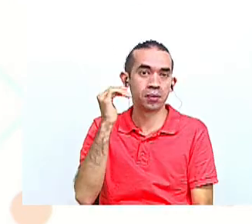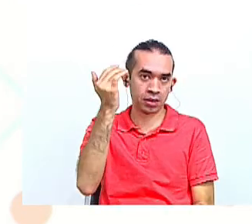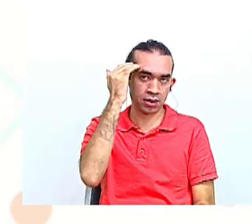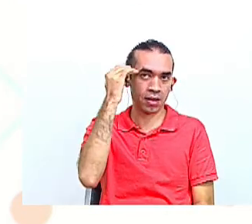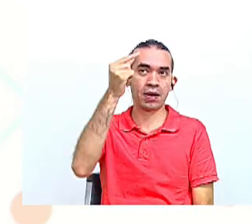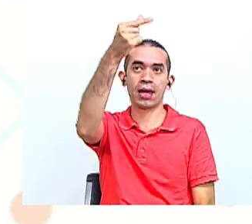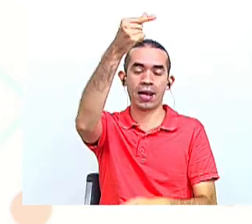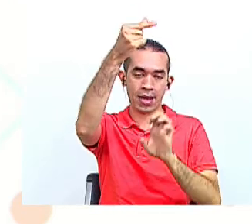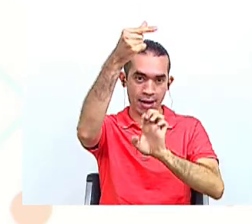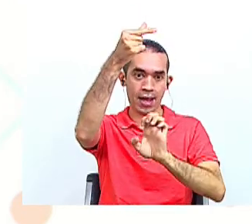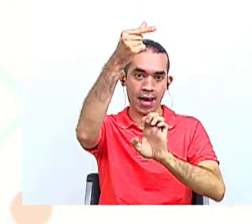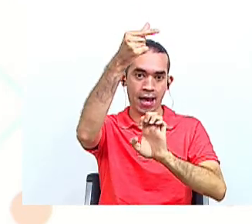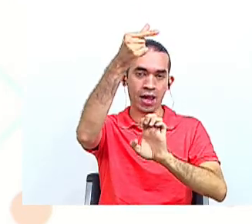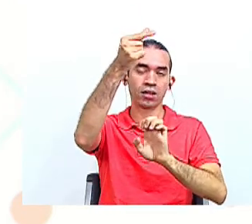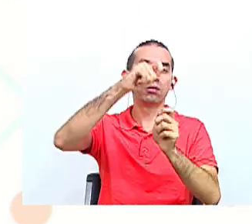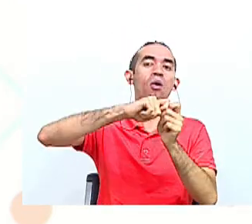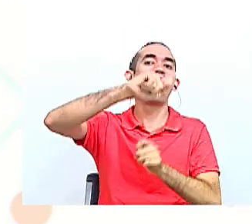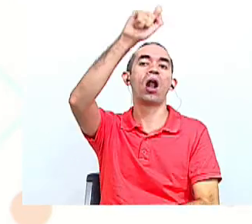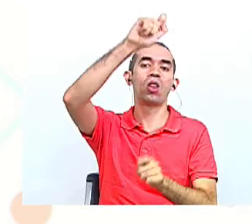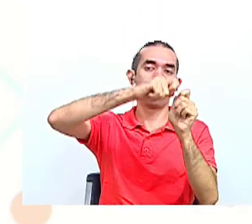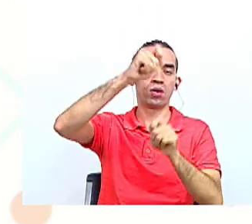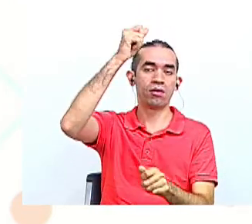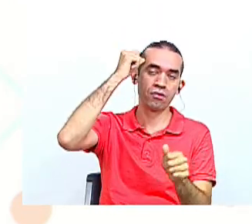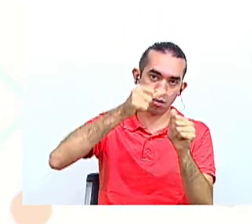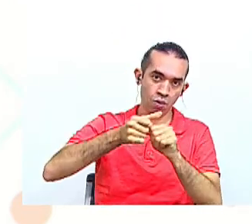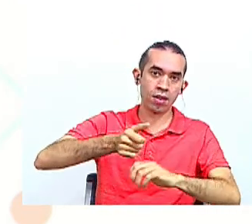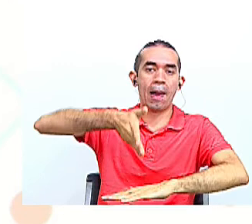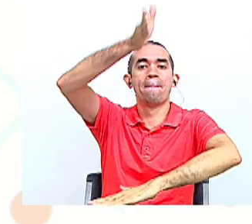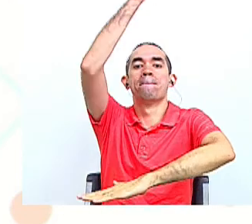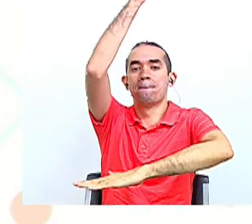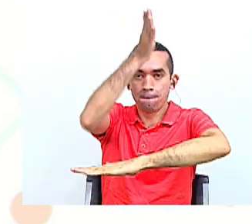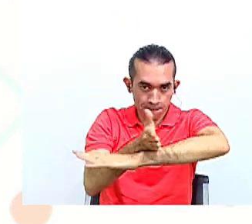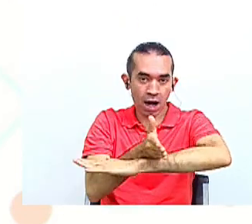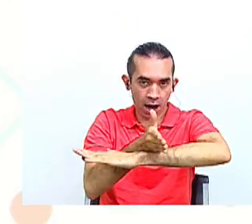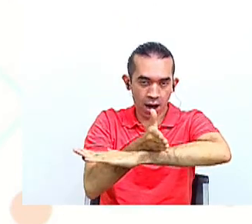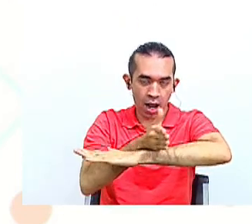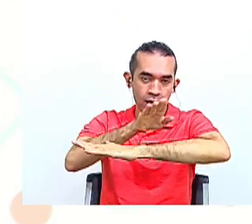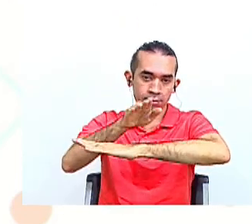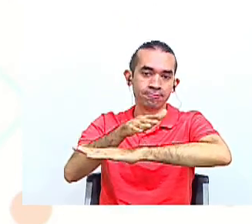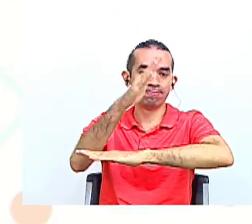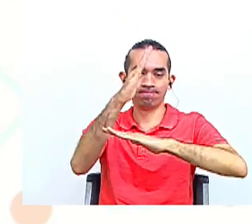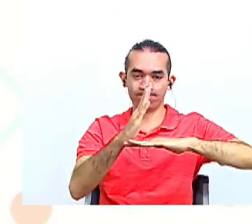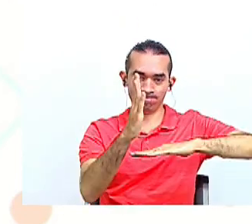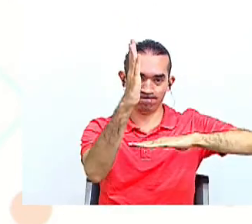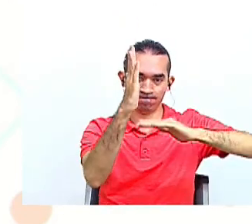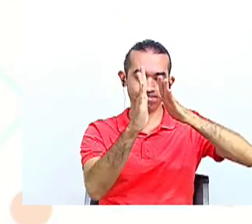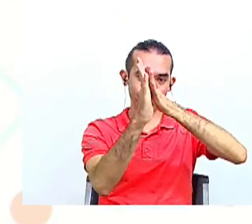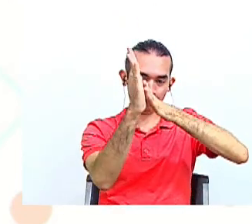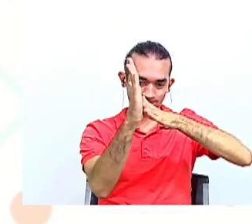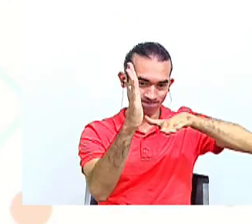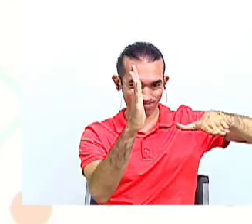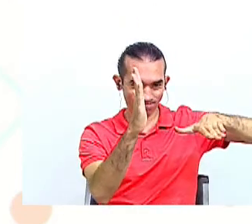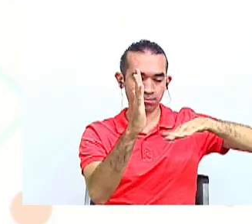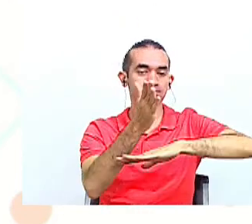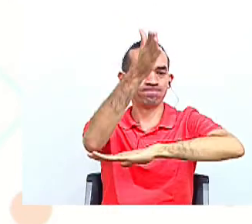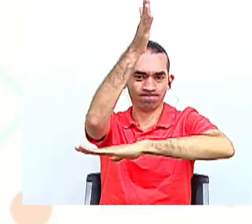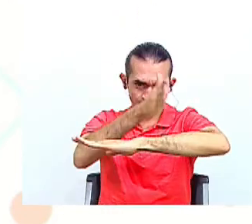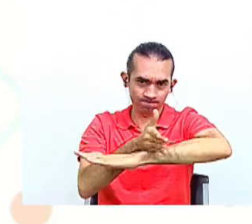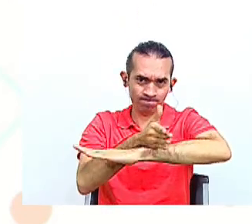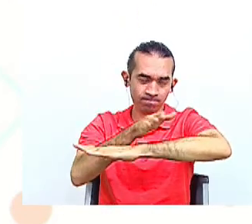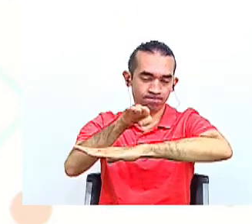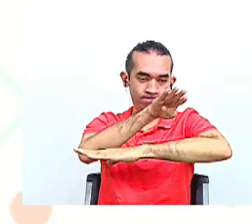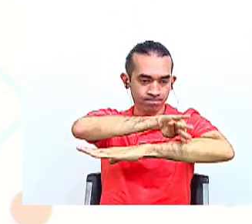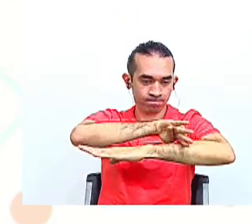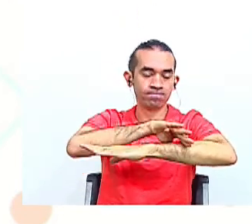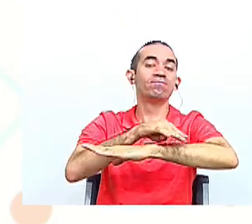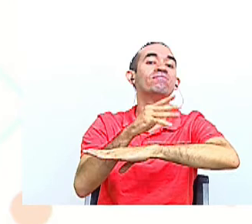una altura, recordemos que la altura es perpendicular a la base del cuadrilátero. Entonces ahí se